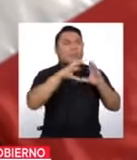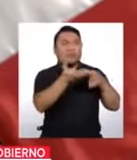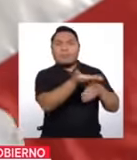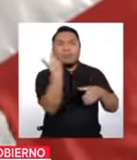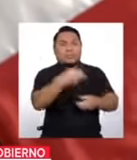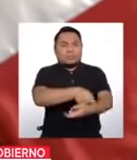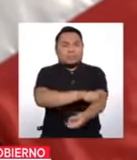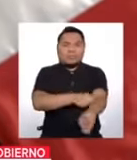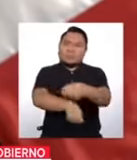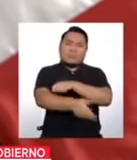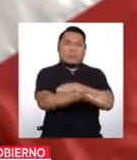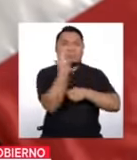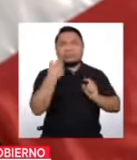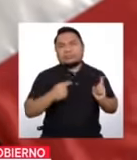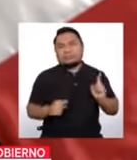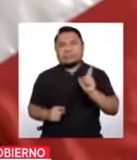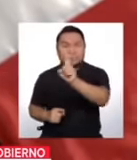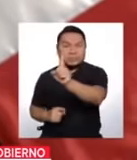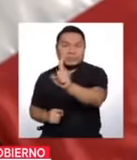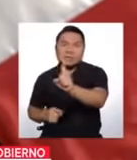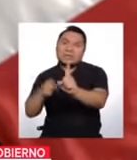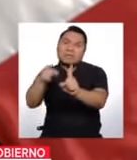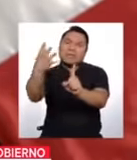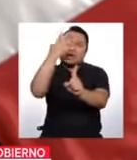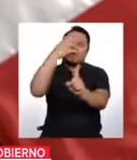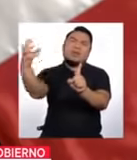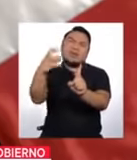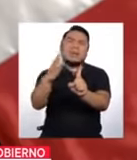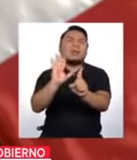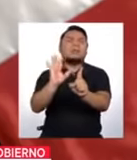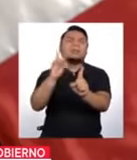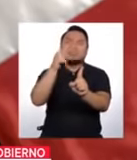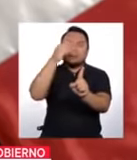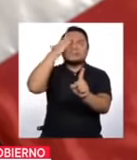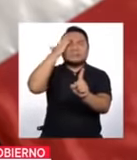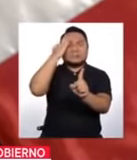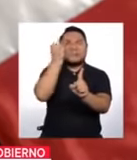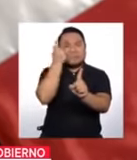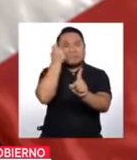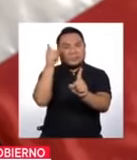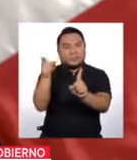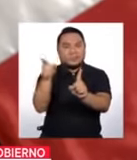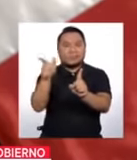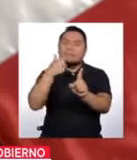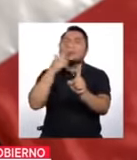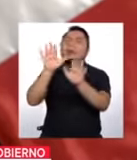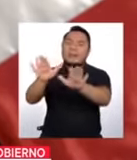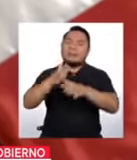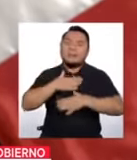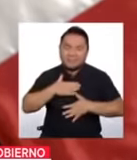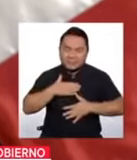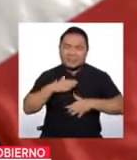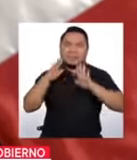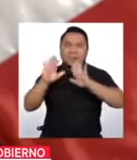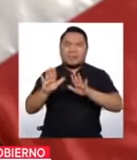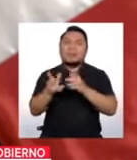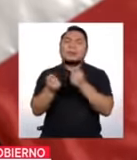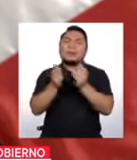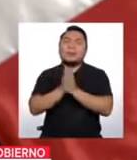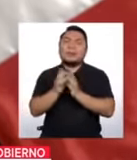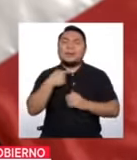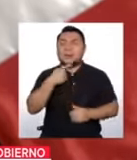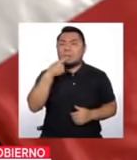situación planteemos medidas de solución. O sea, fácil sería darle espalda a Lambayeque. De ninguna manera